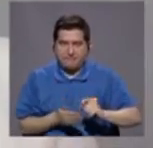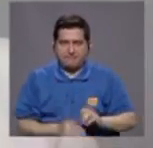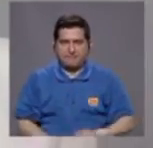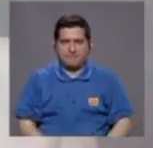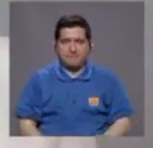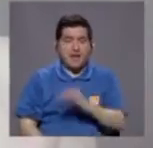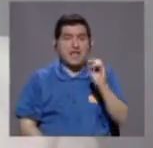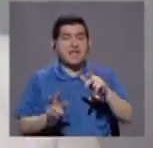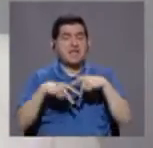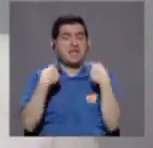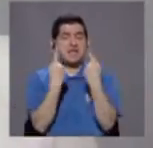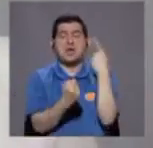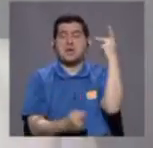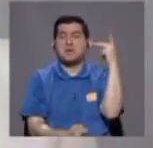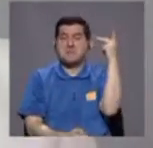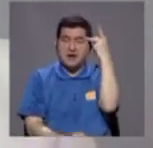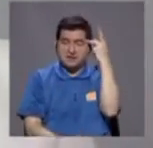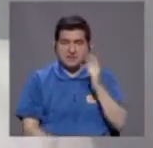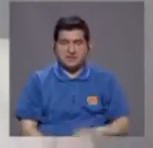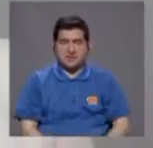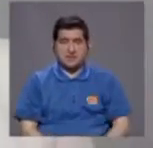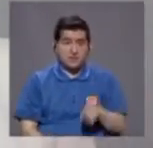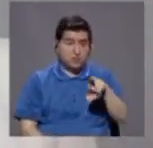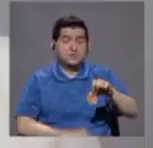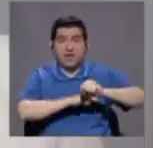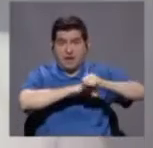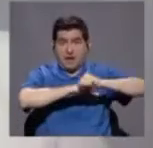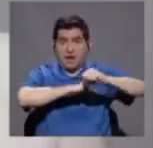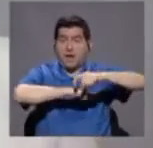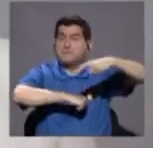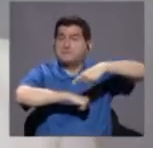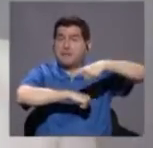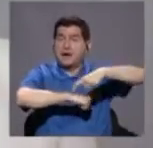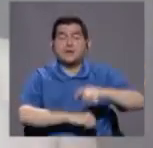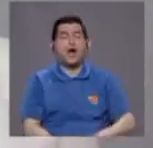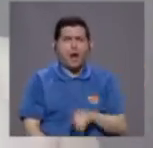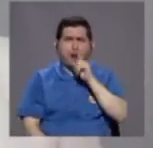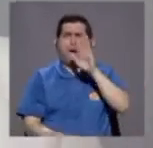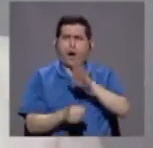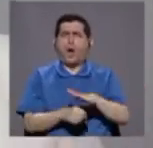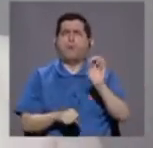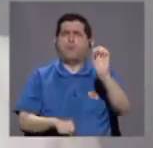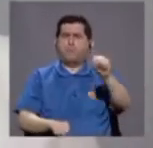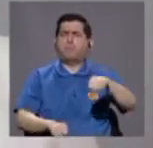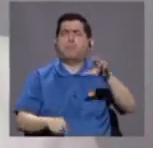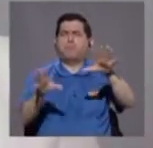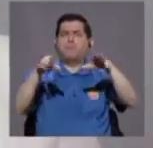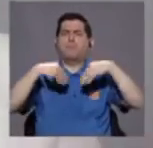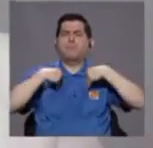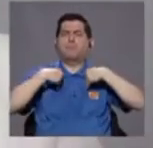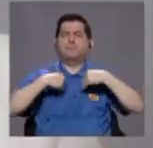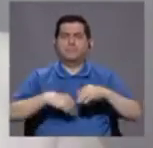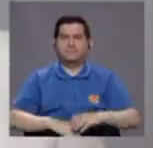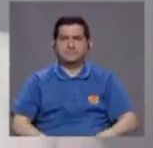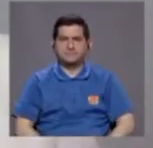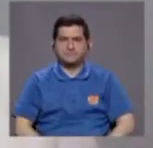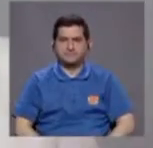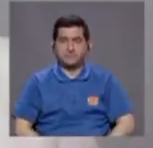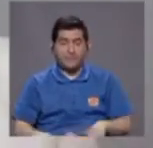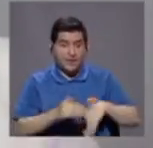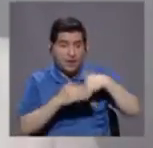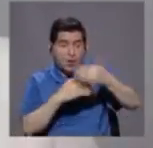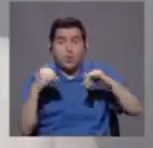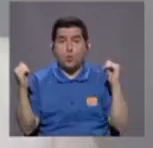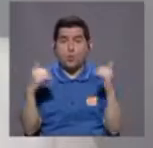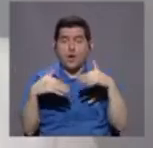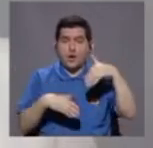Y los partidos políticos en el marco de las campañas, pues se comprometían con eso. Después de la